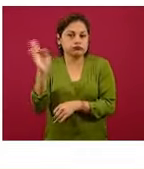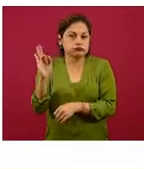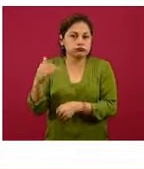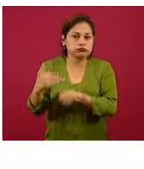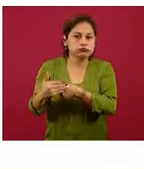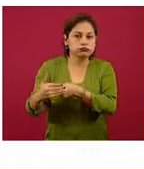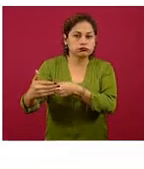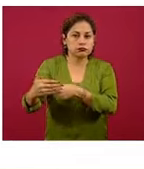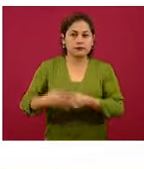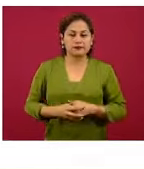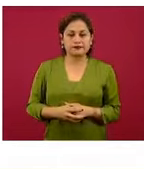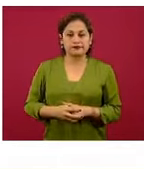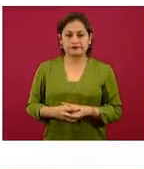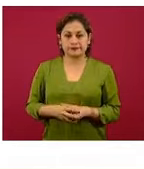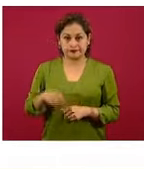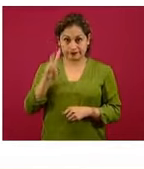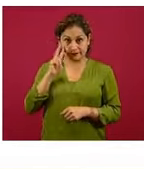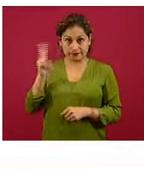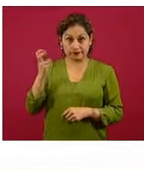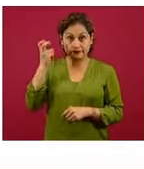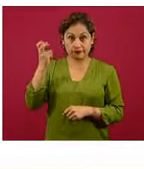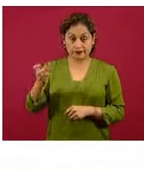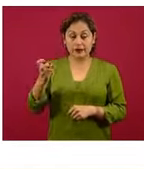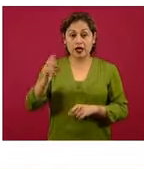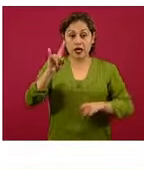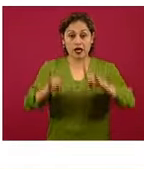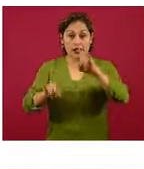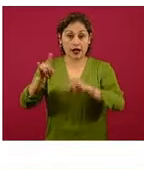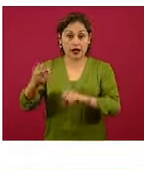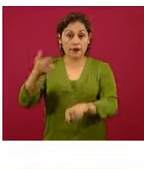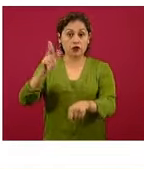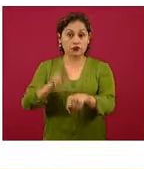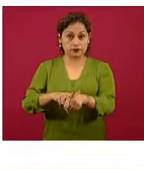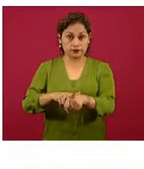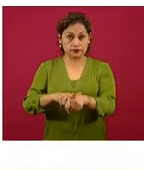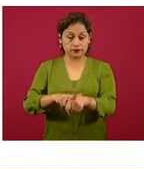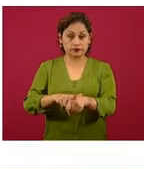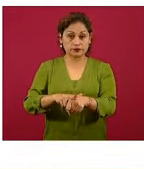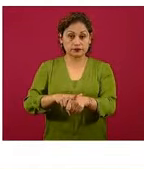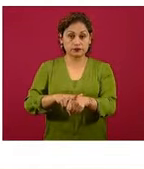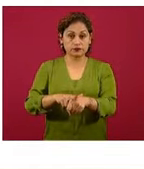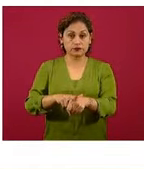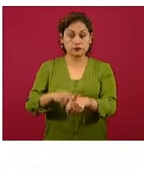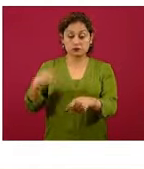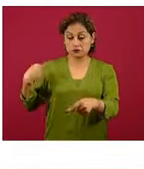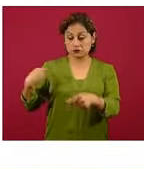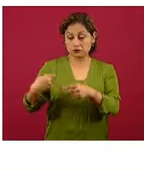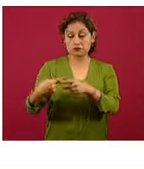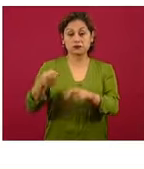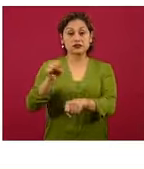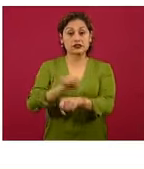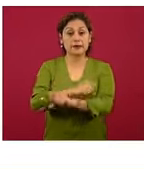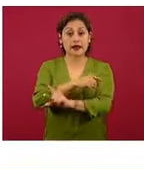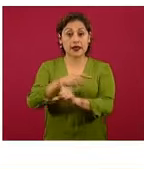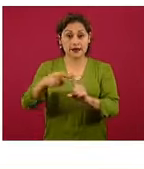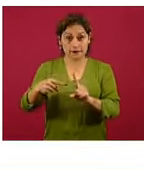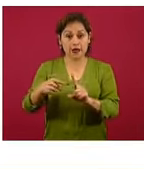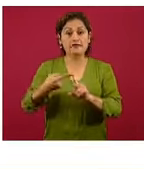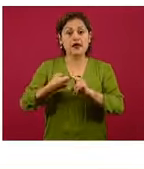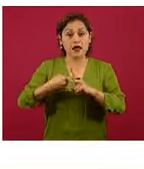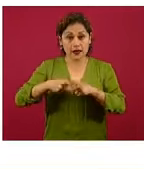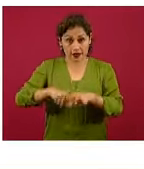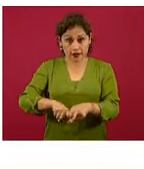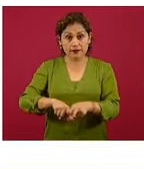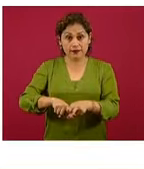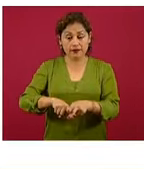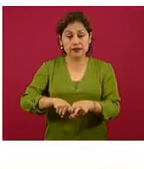tenemos precisamente la disponibilidad de camas de hospitalización. Tenemos ya prácticamente semana y media en la que han sido